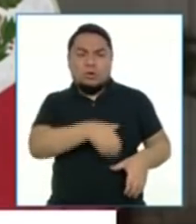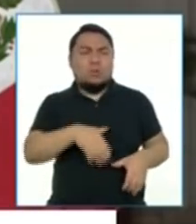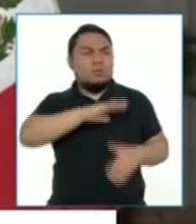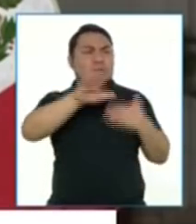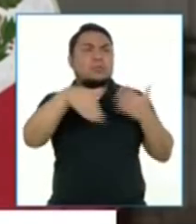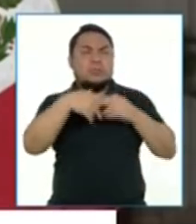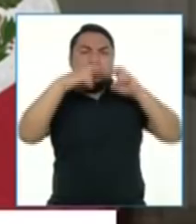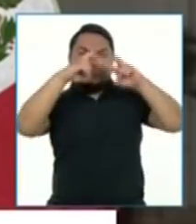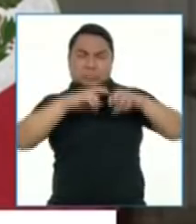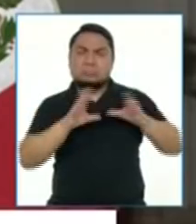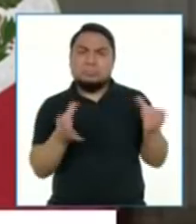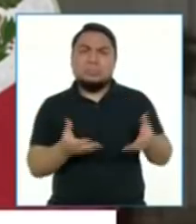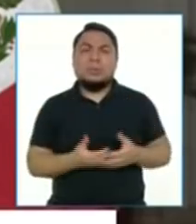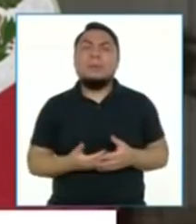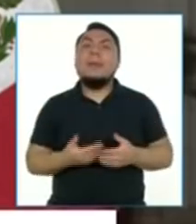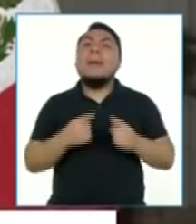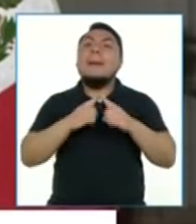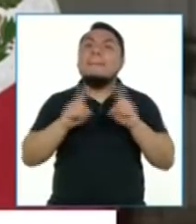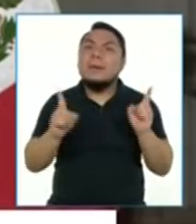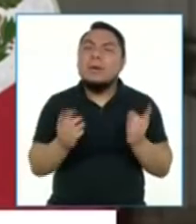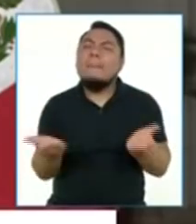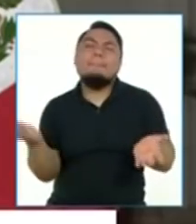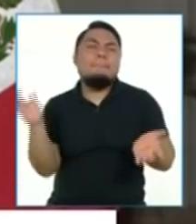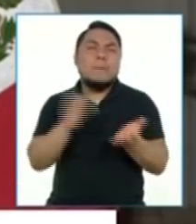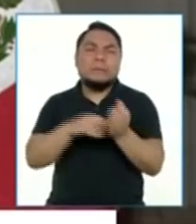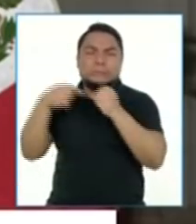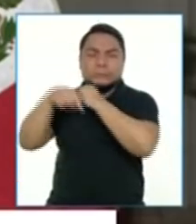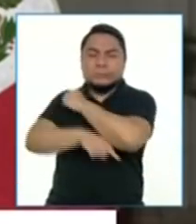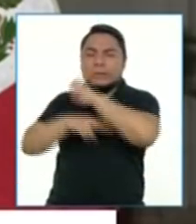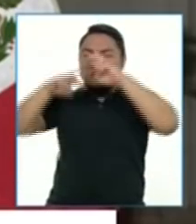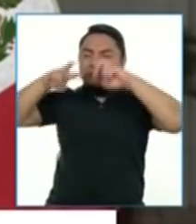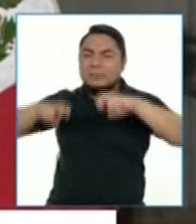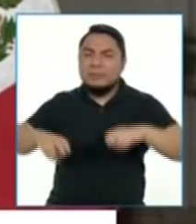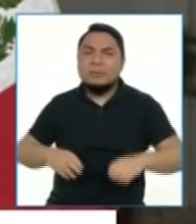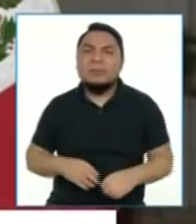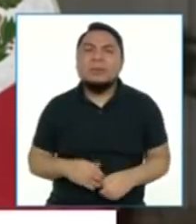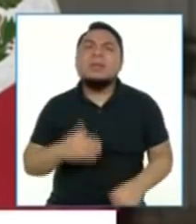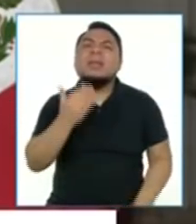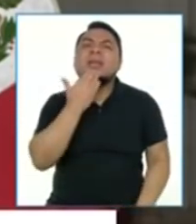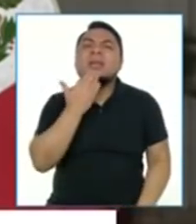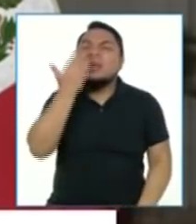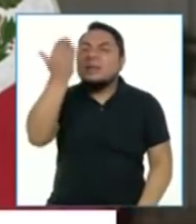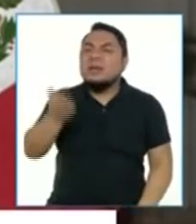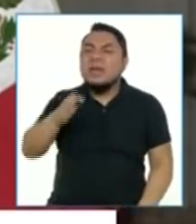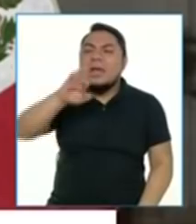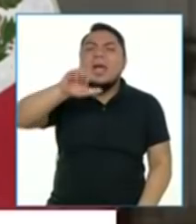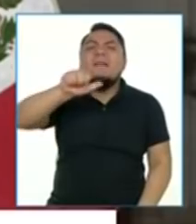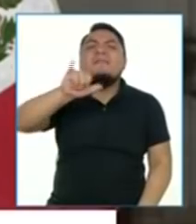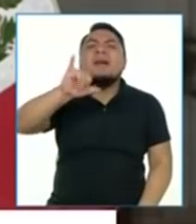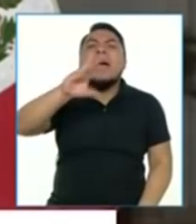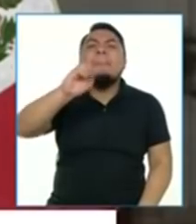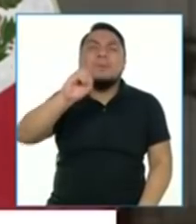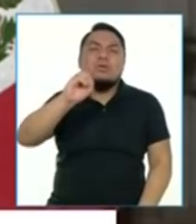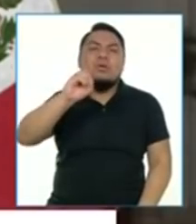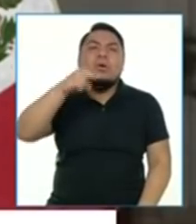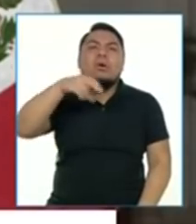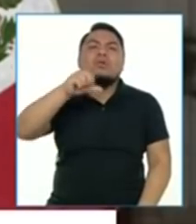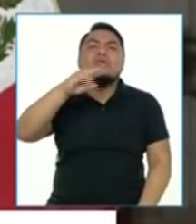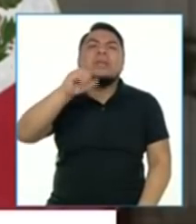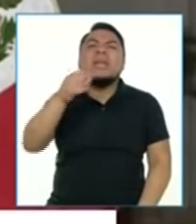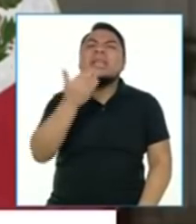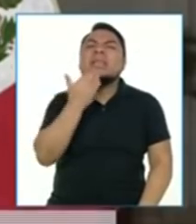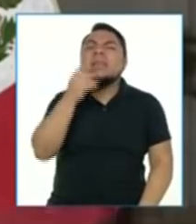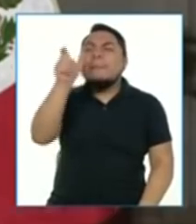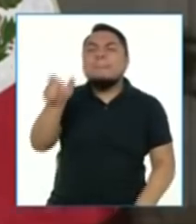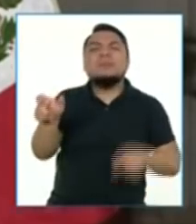tratando de decir estoy aquí el debate debe estar centrado en estos puntos y no en estos otros debió ser más